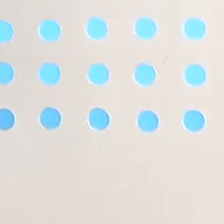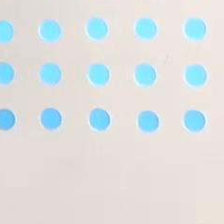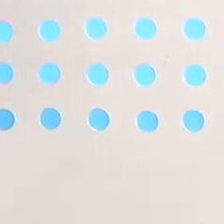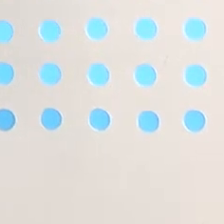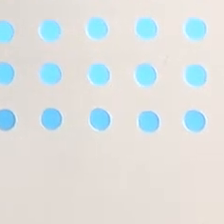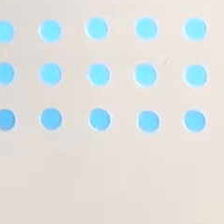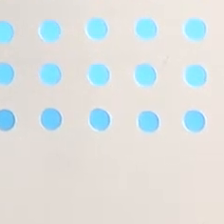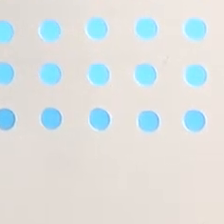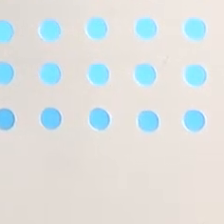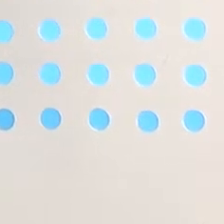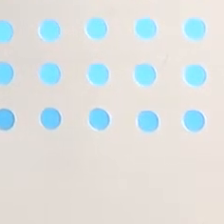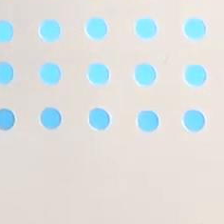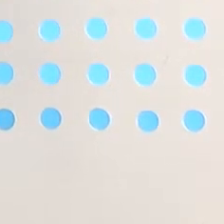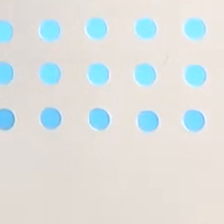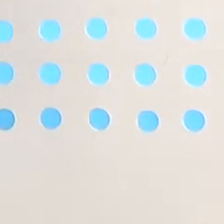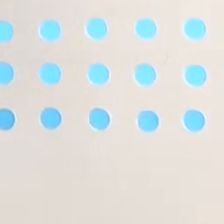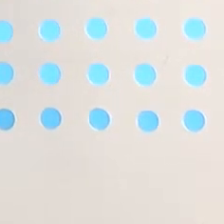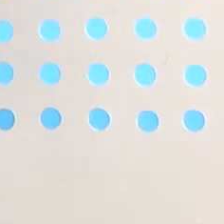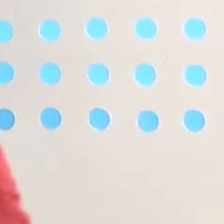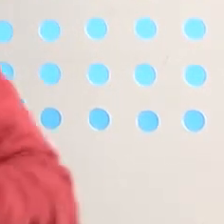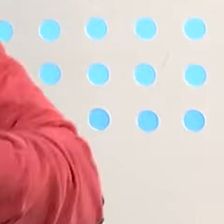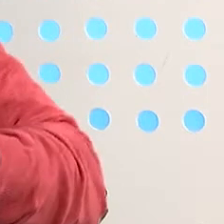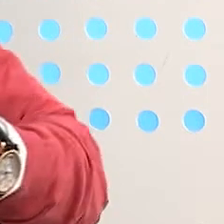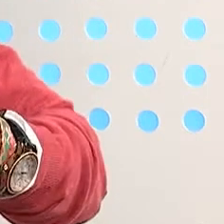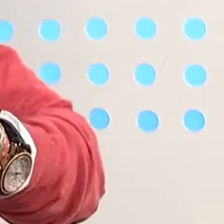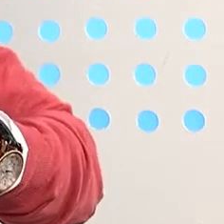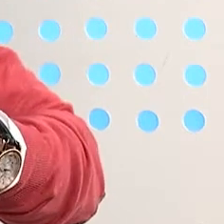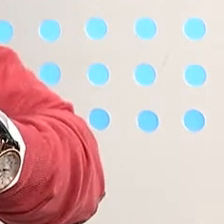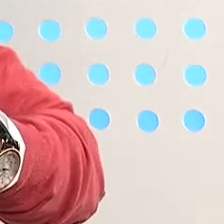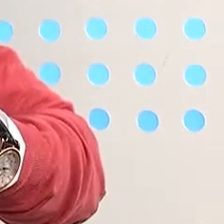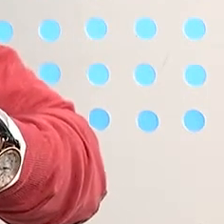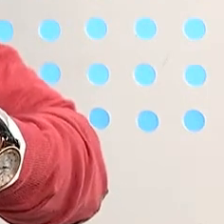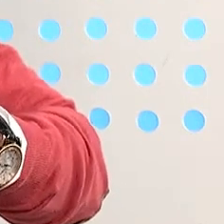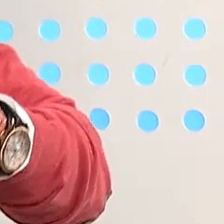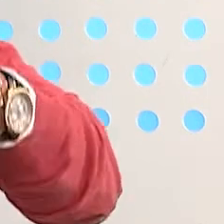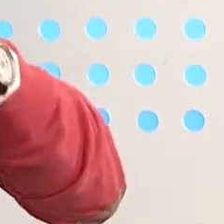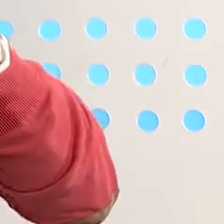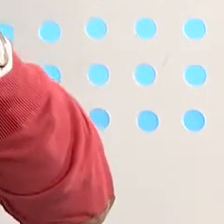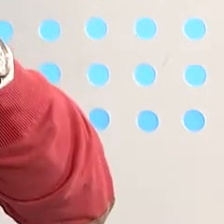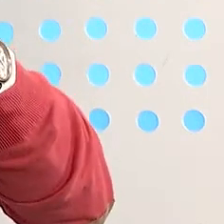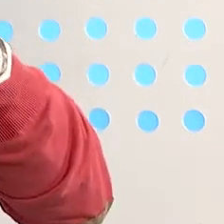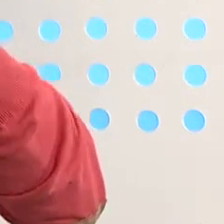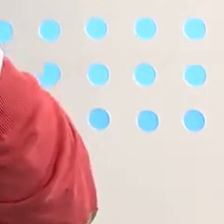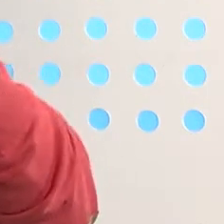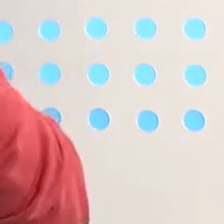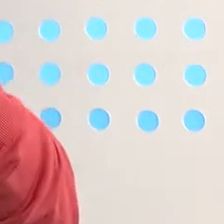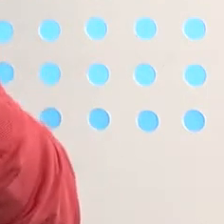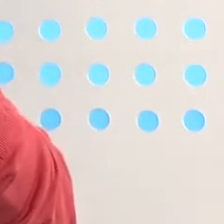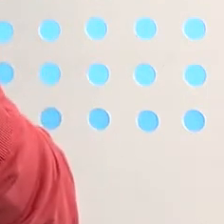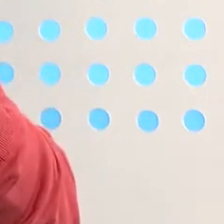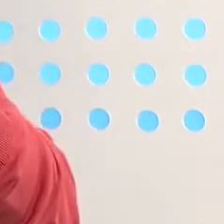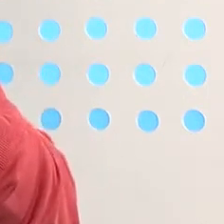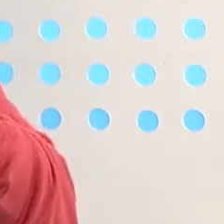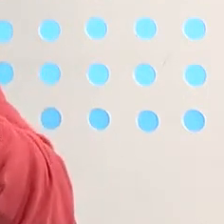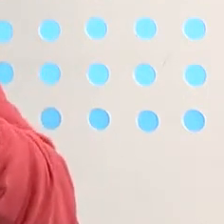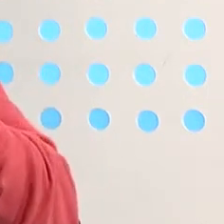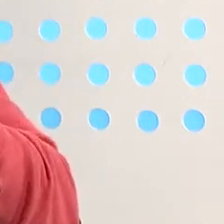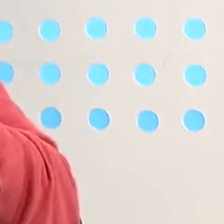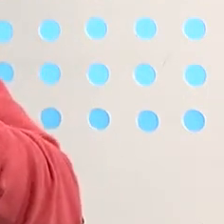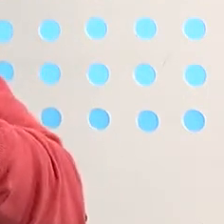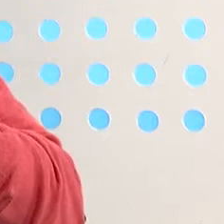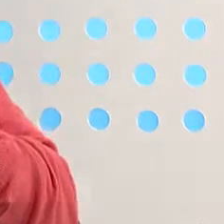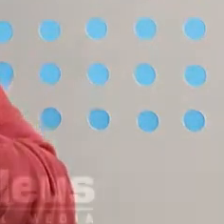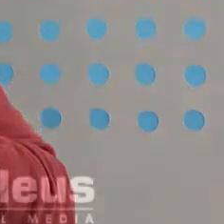veamos estas imágenes para que ustedes se ubiquen y cuando se hacen el autoexamen puedan entender qué es lo que ustedes